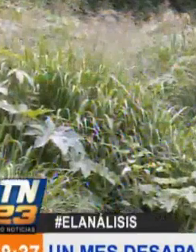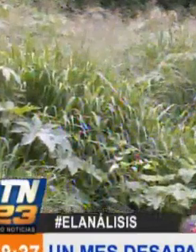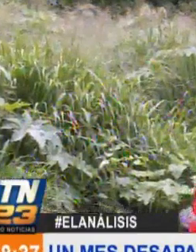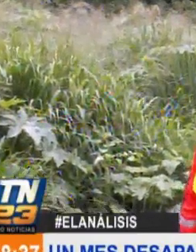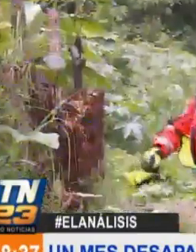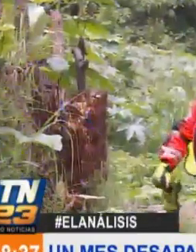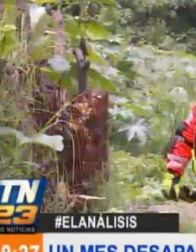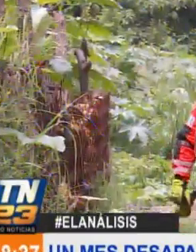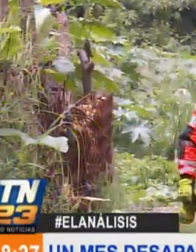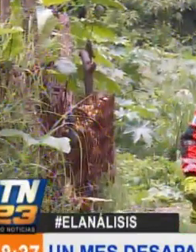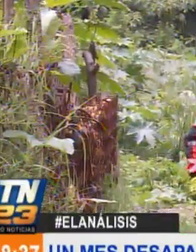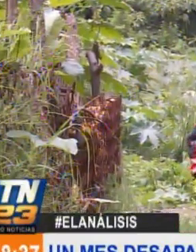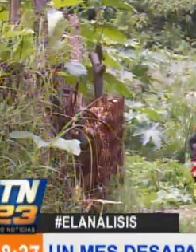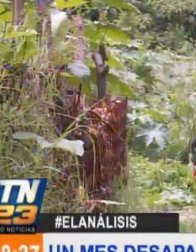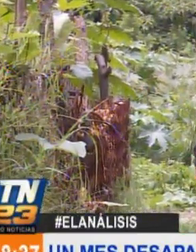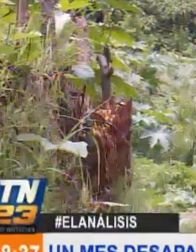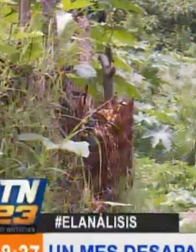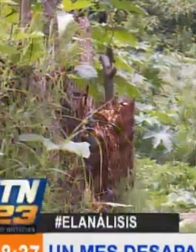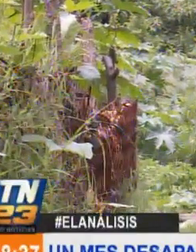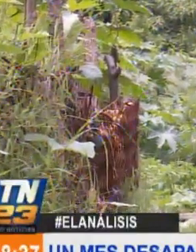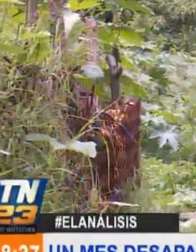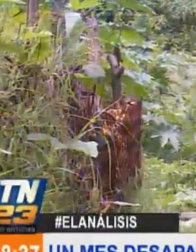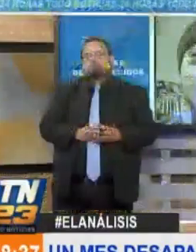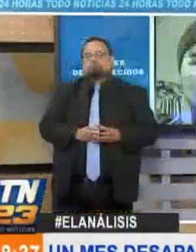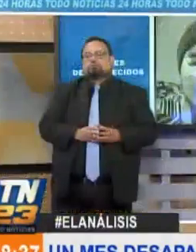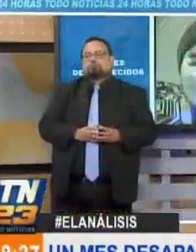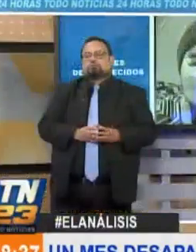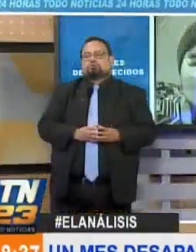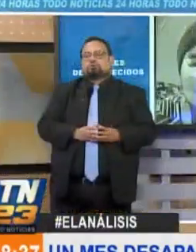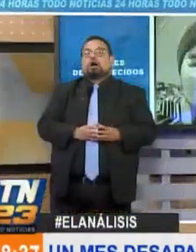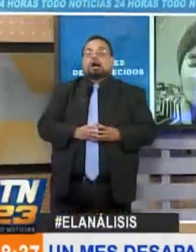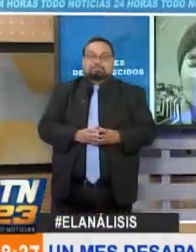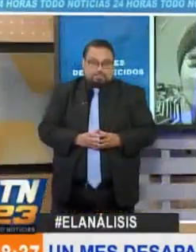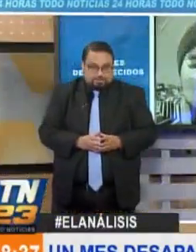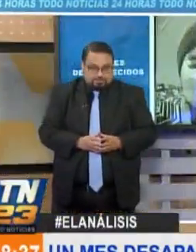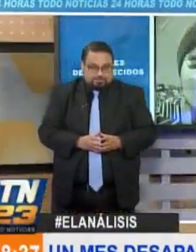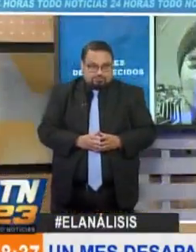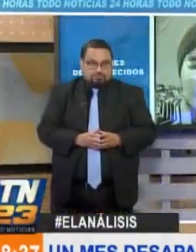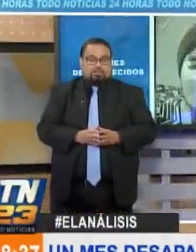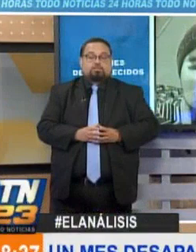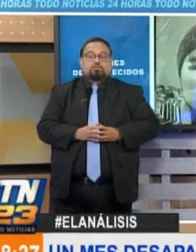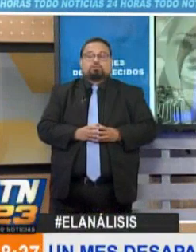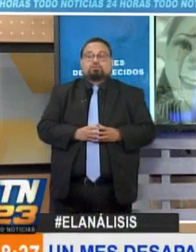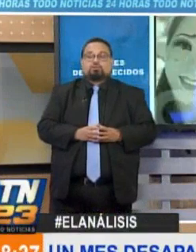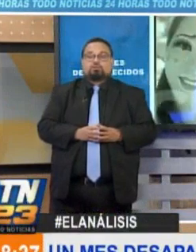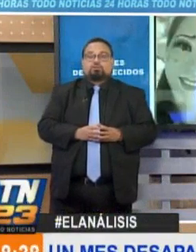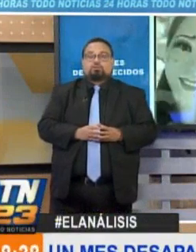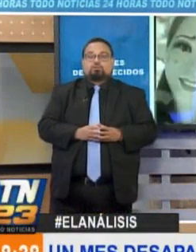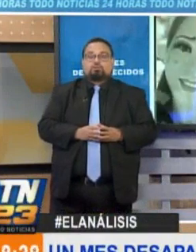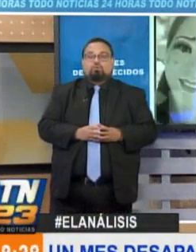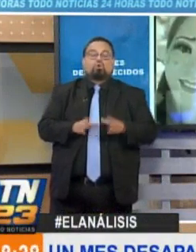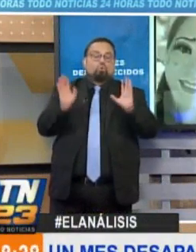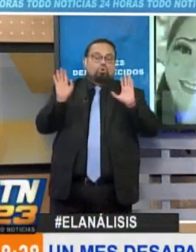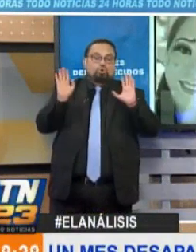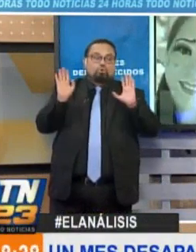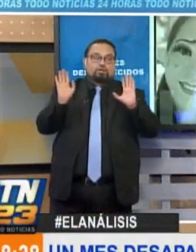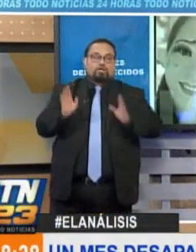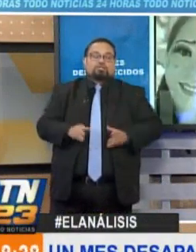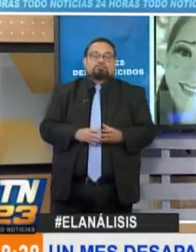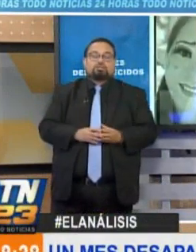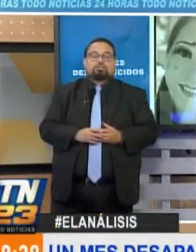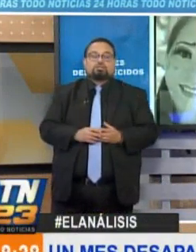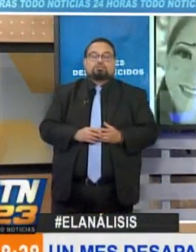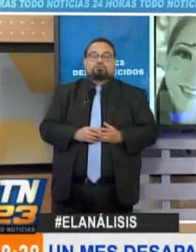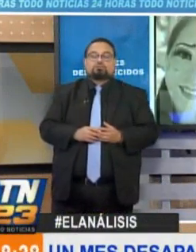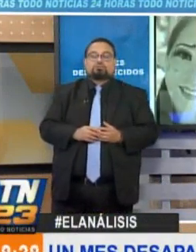Talamonti, qué interesante, ¿no? Porque este eslabón oculto, digamoslo así, que quizá no está perdido, pero está oculto para la